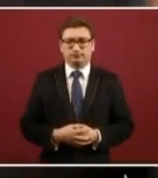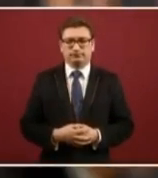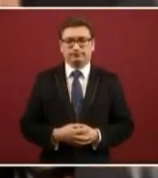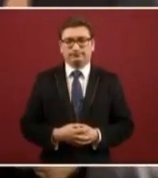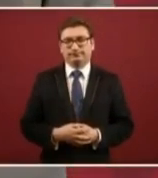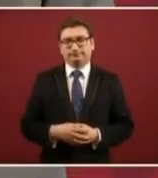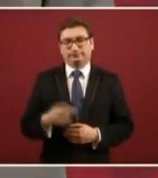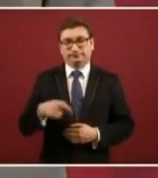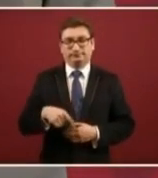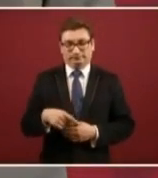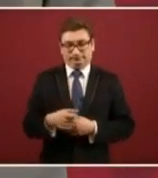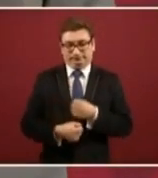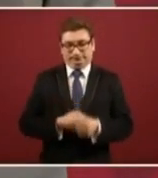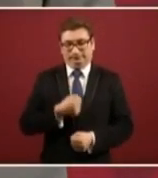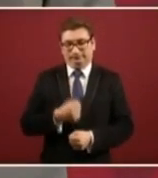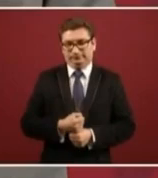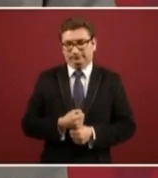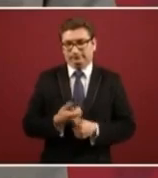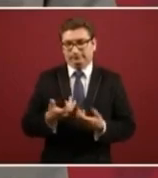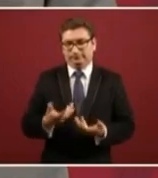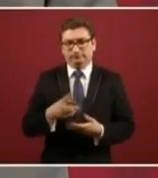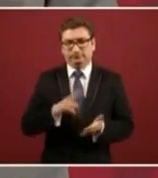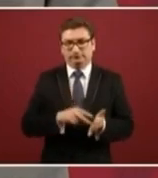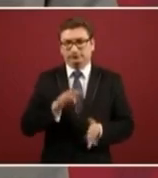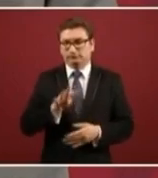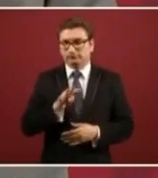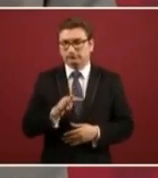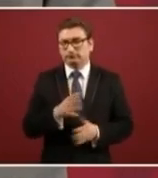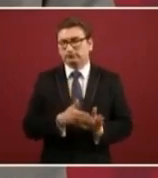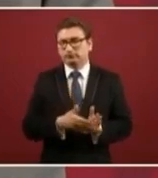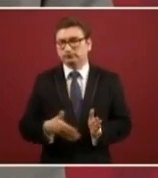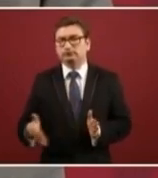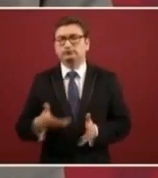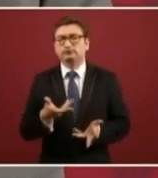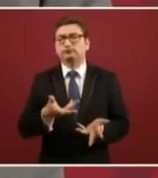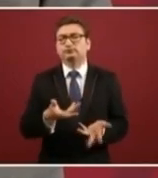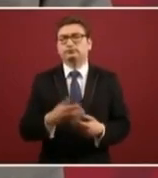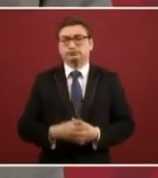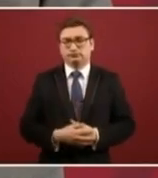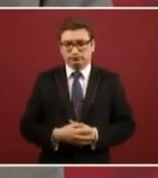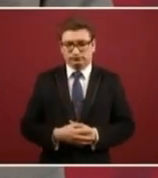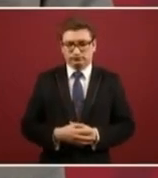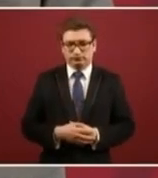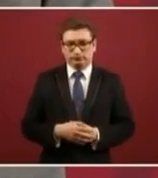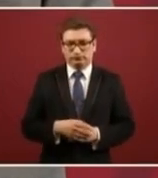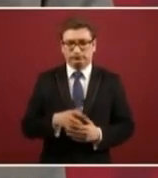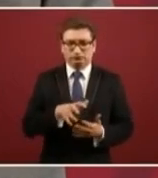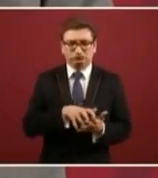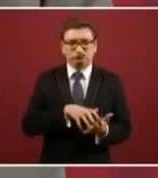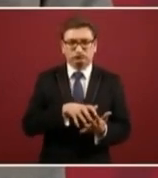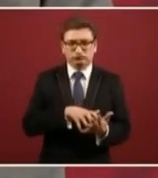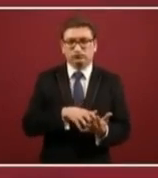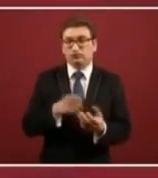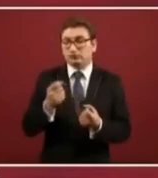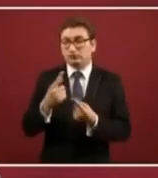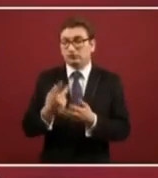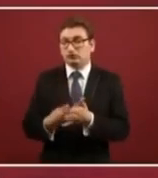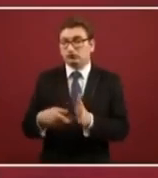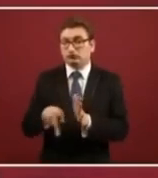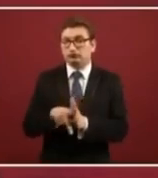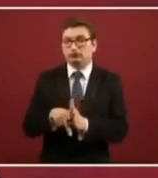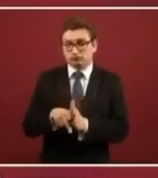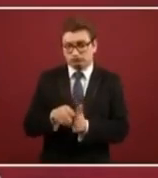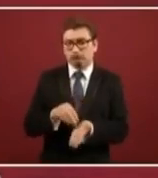este año se tuvo que seguir manteniendo plazas que ya no van a